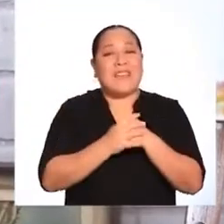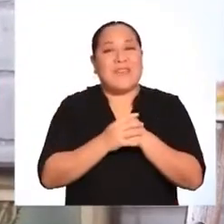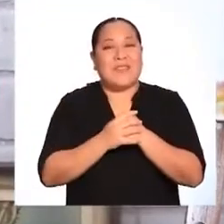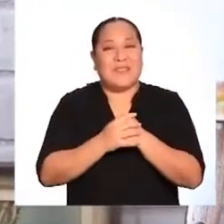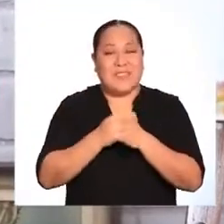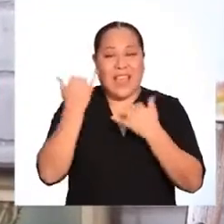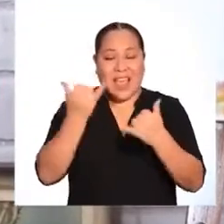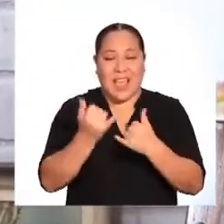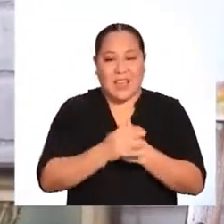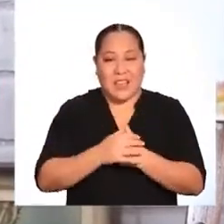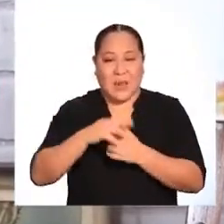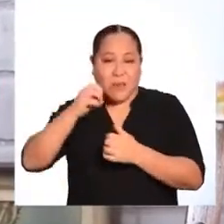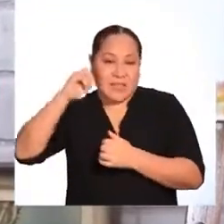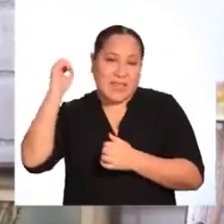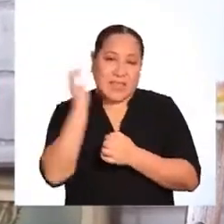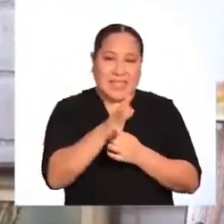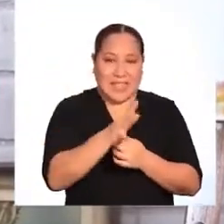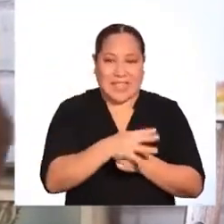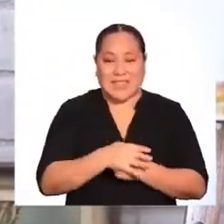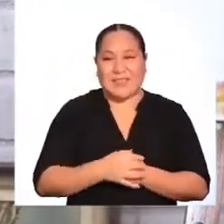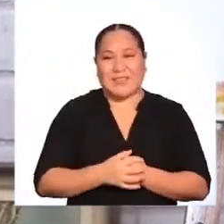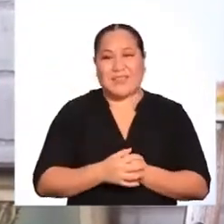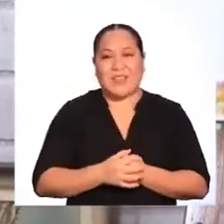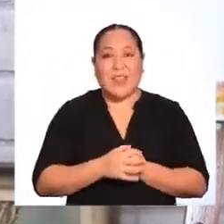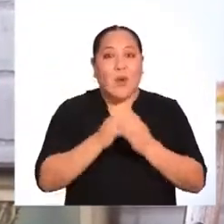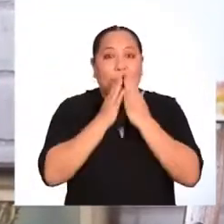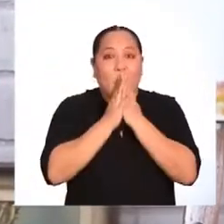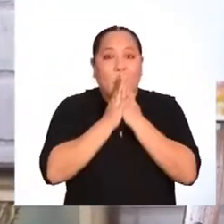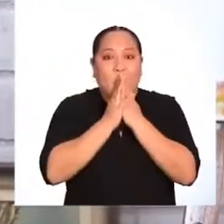ya vamos a lanzar